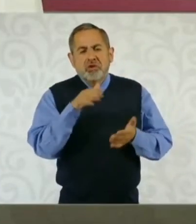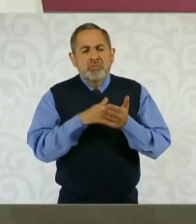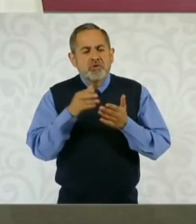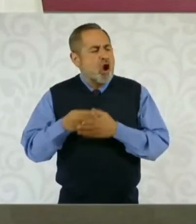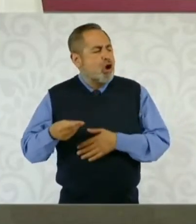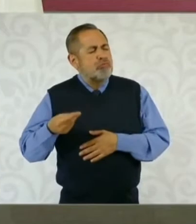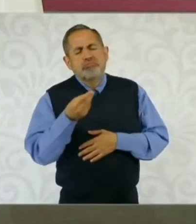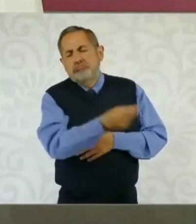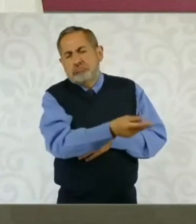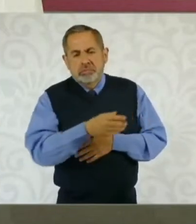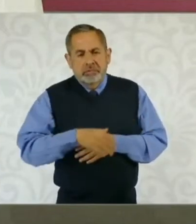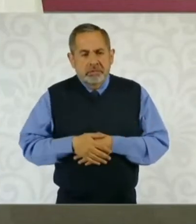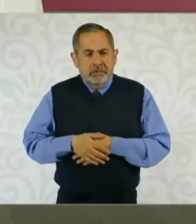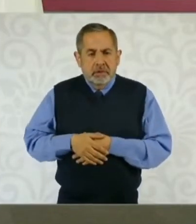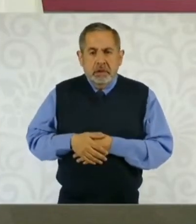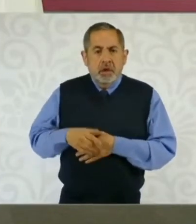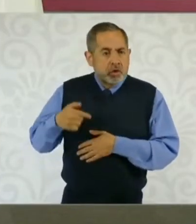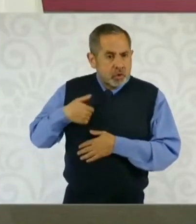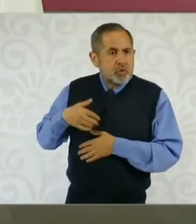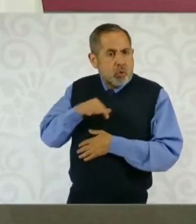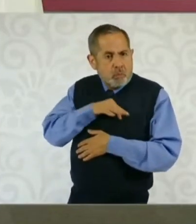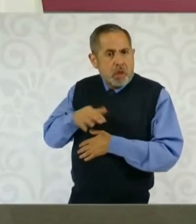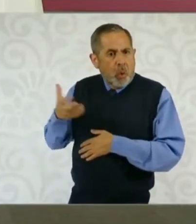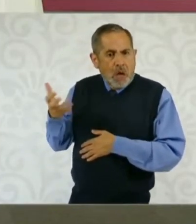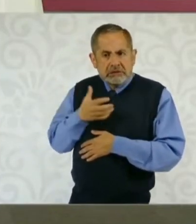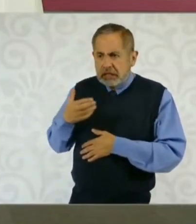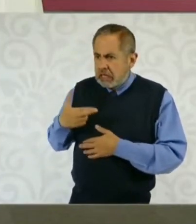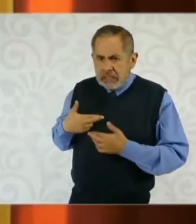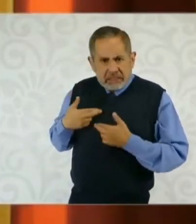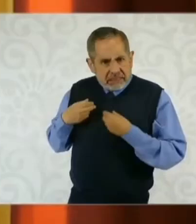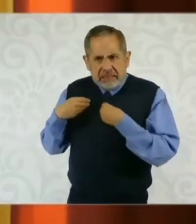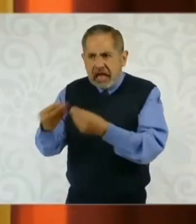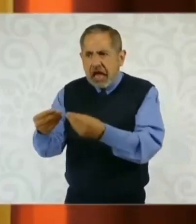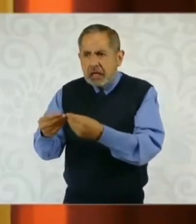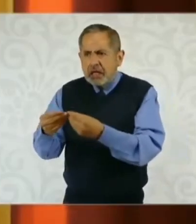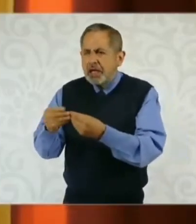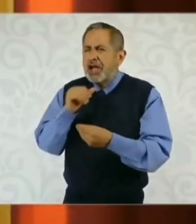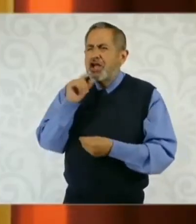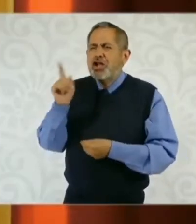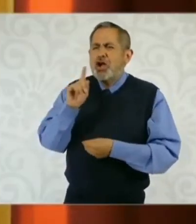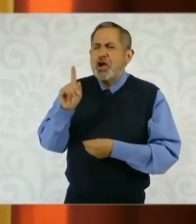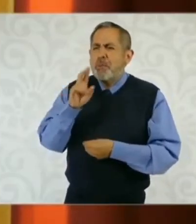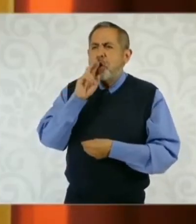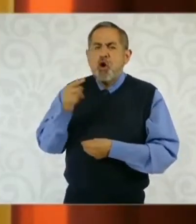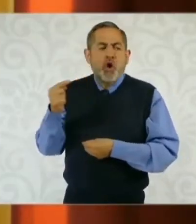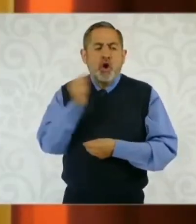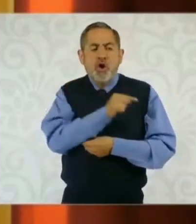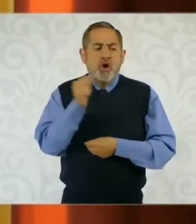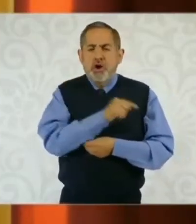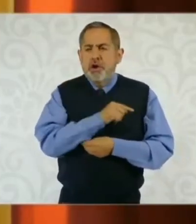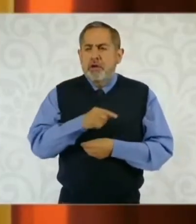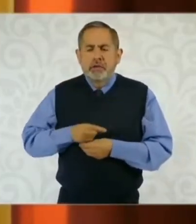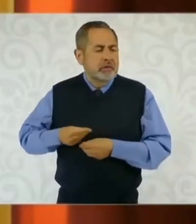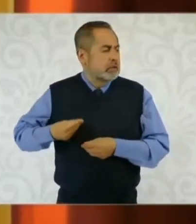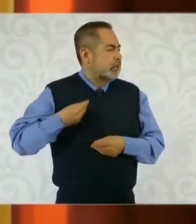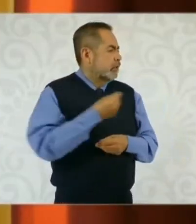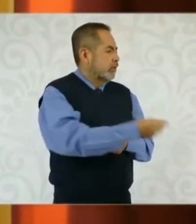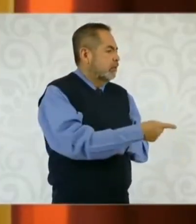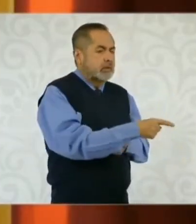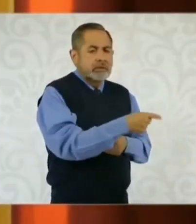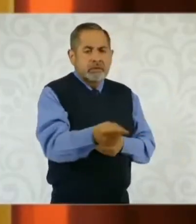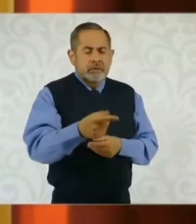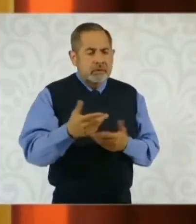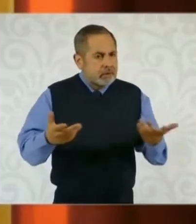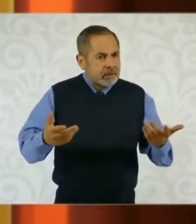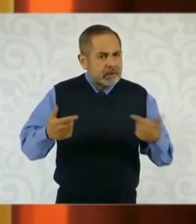todo aquello que el ISSSTE podía hacer directamente sin necesidad de ninguna fundación. El